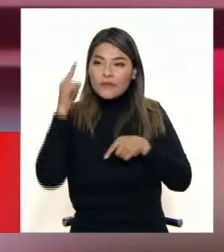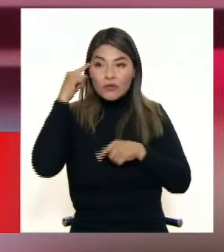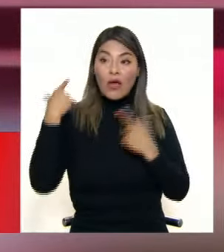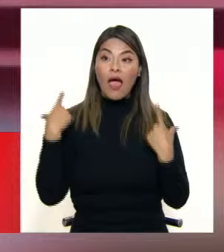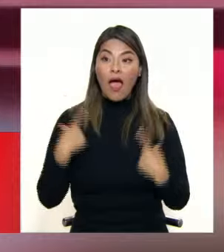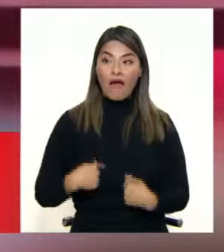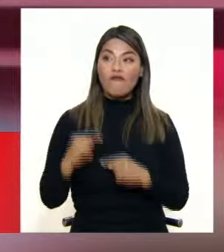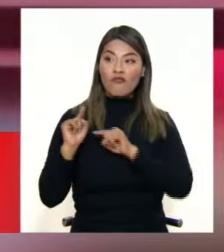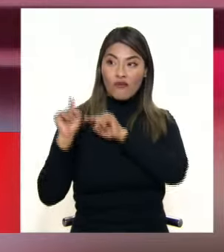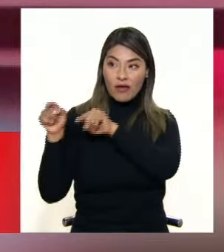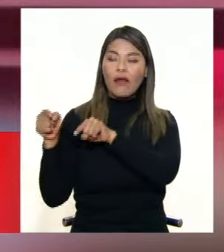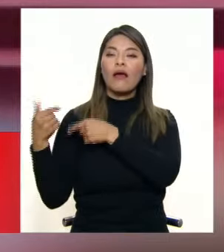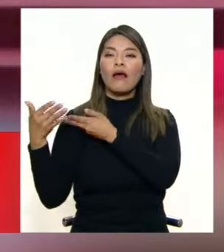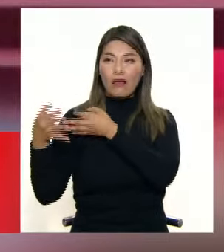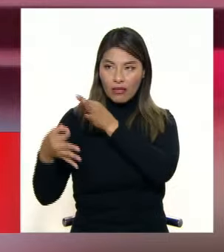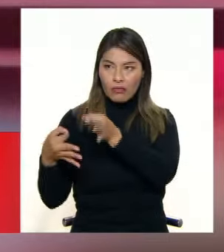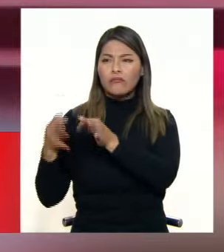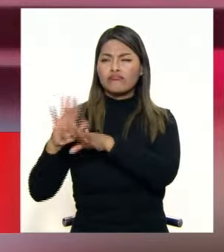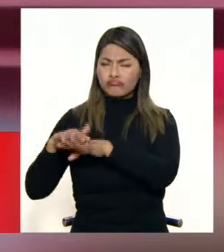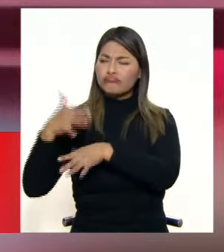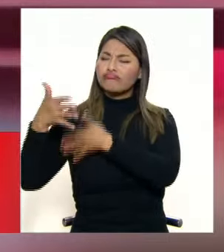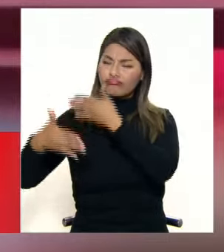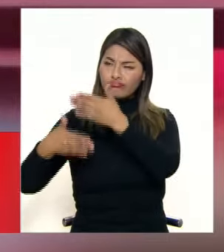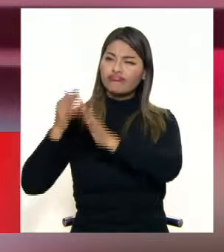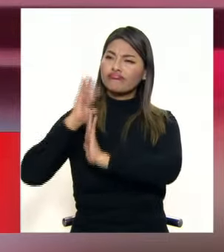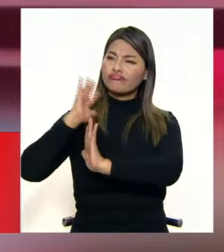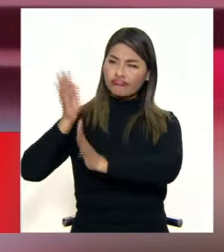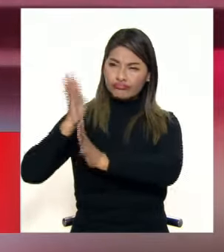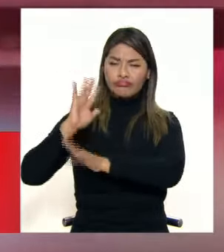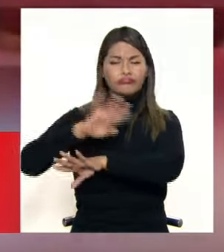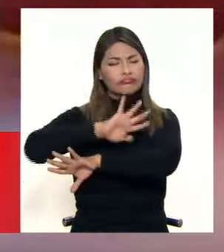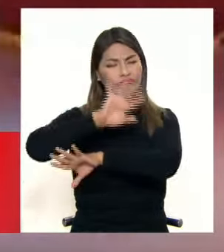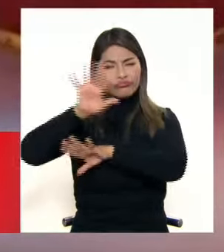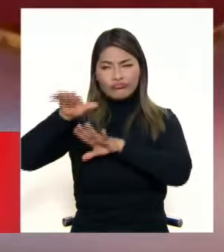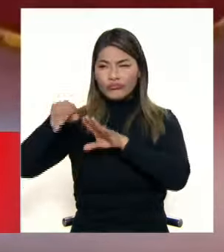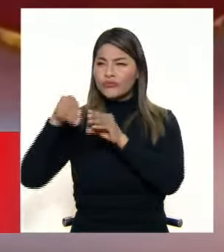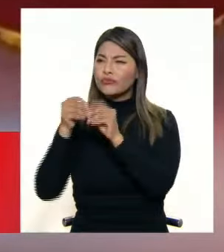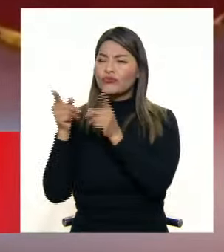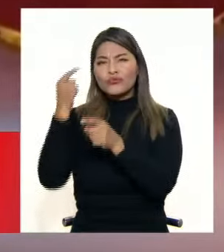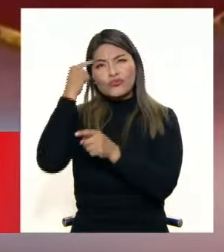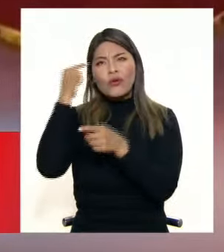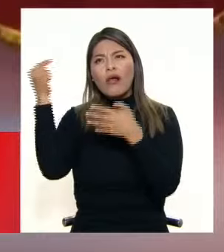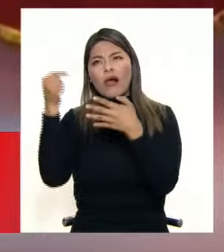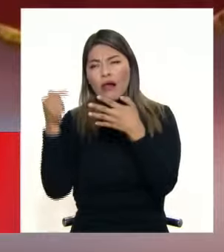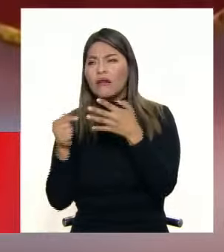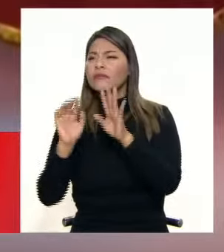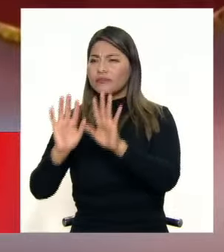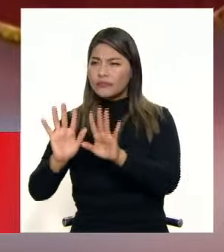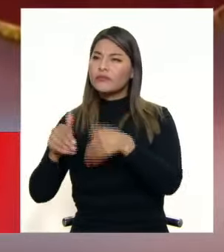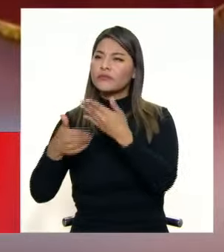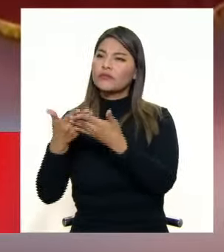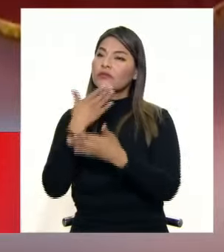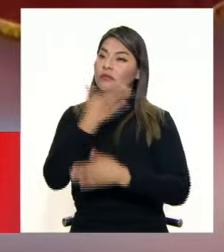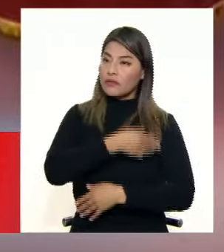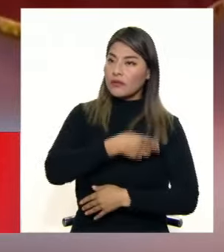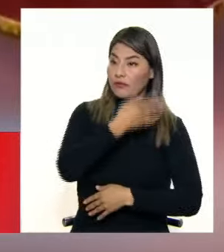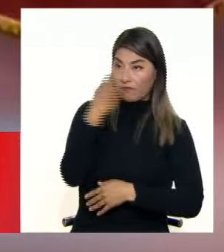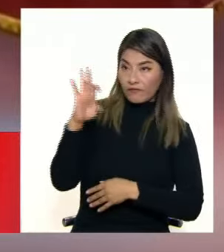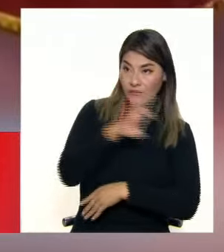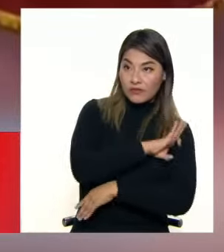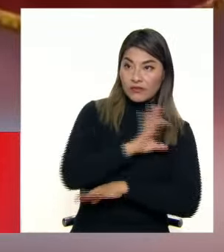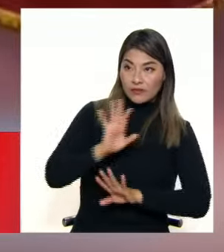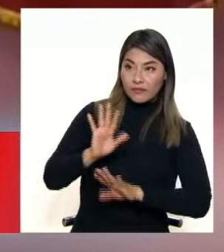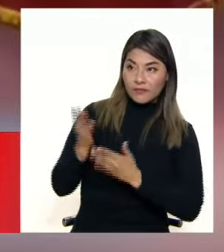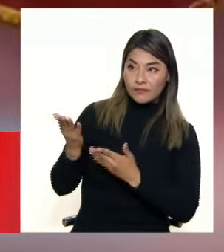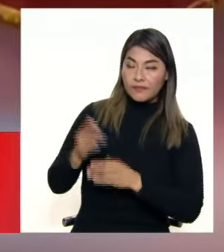tener la oportunidad también de decir todo lo que está indicando el Ministerio Público. ¿Está bien?